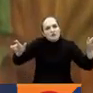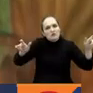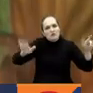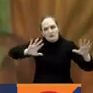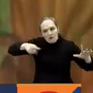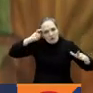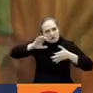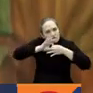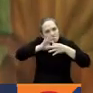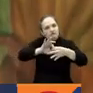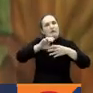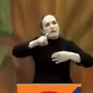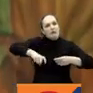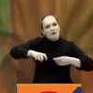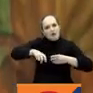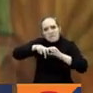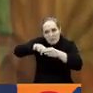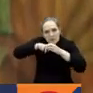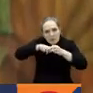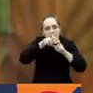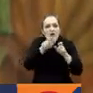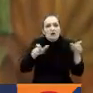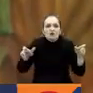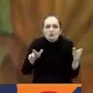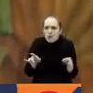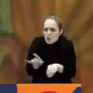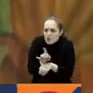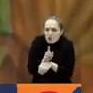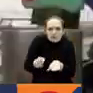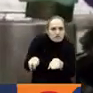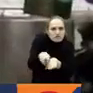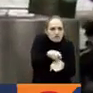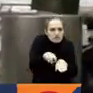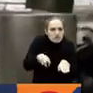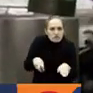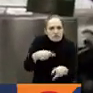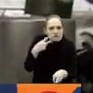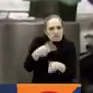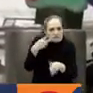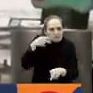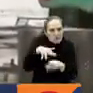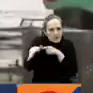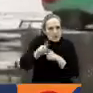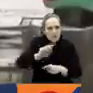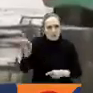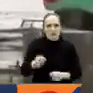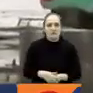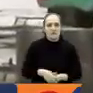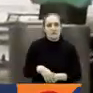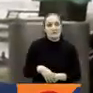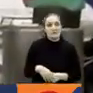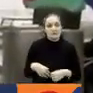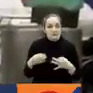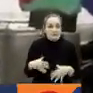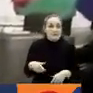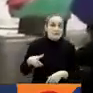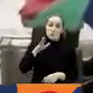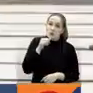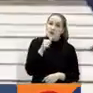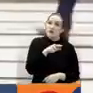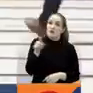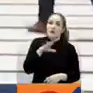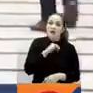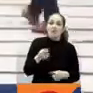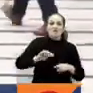de los usuarios. Pone en riesgo la operación del sistema. Pero no solo este tipo de inseguridad golpea a los caleños. El hurto